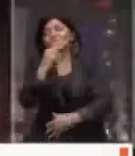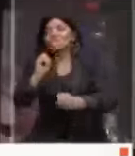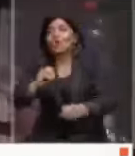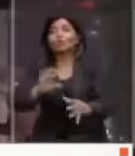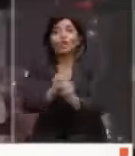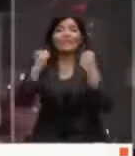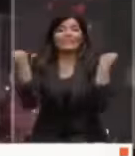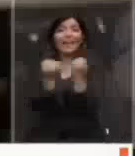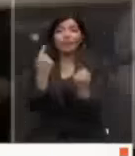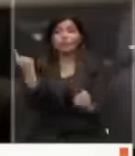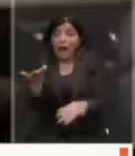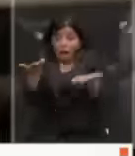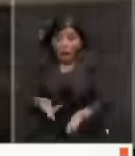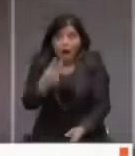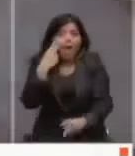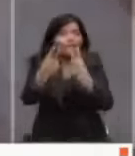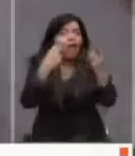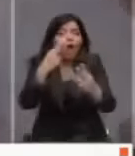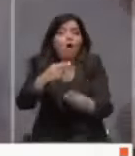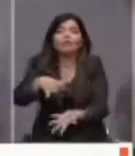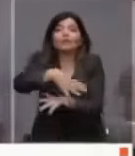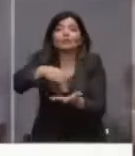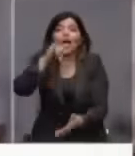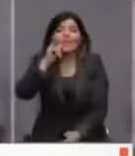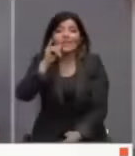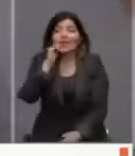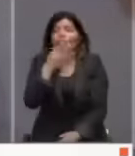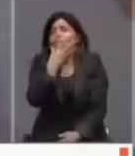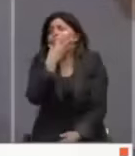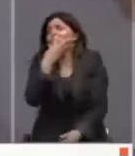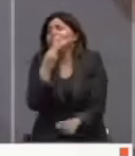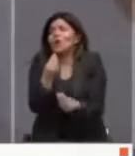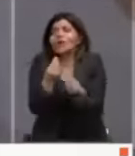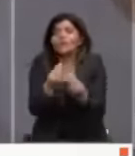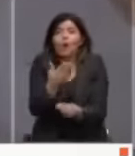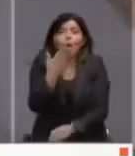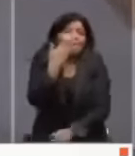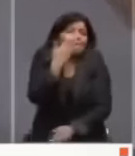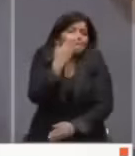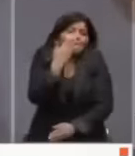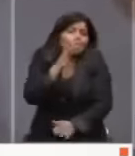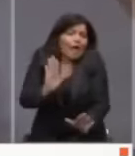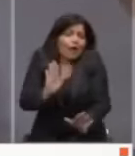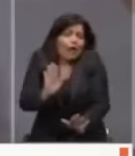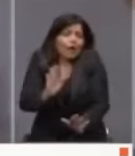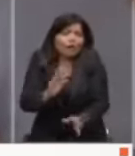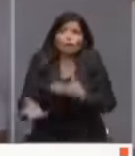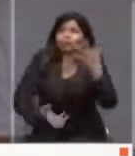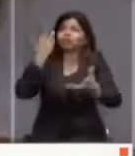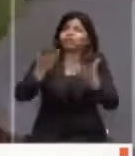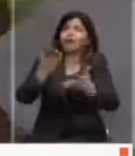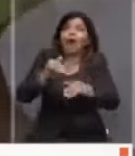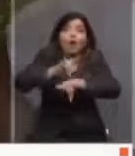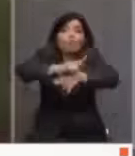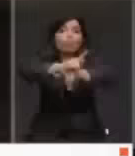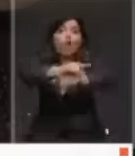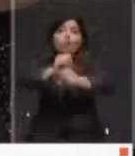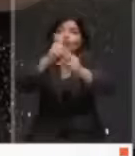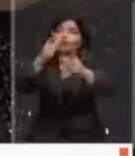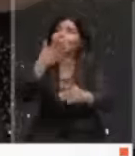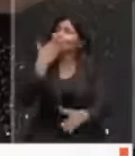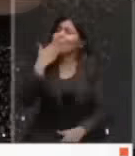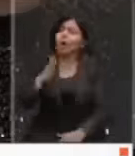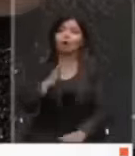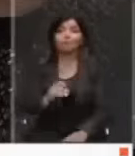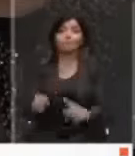directo es una cosa hermosa para toda la ciudad de ique muy lindo muy lindo mejor que que esos juegos artificiales muy lindos Se pasaron